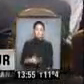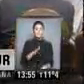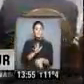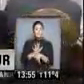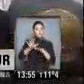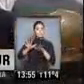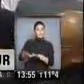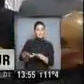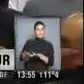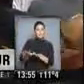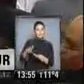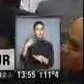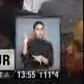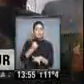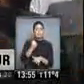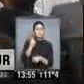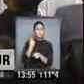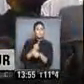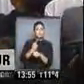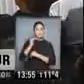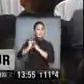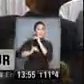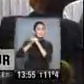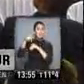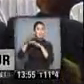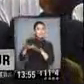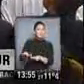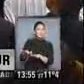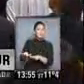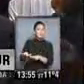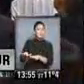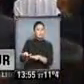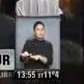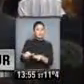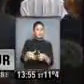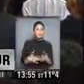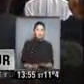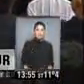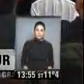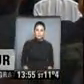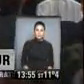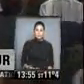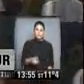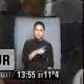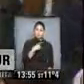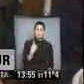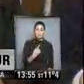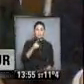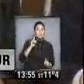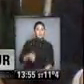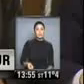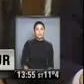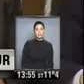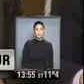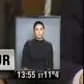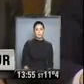detenido en sus posibilidades de crecimiento económico y que ese hecho inapelablemente también va